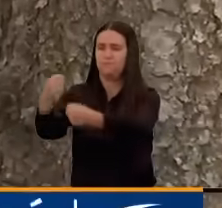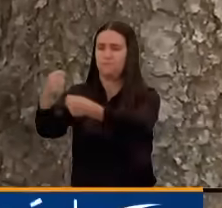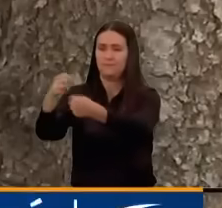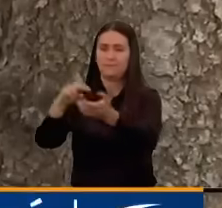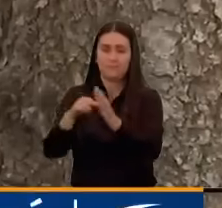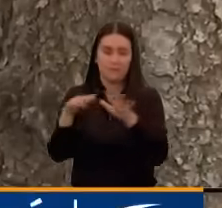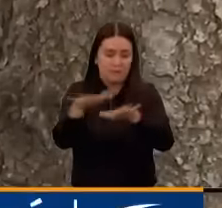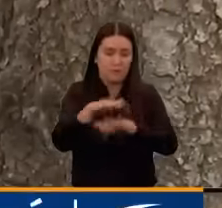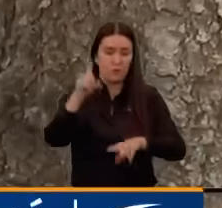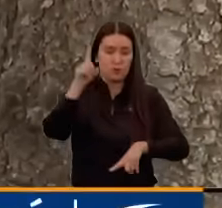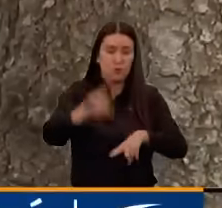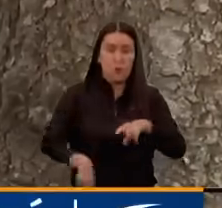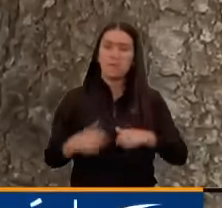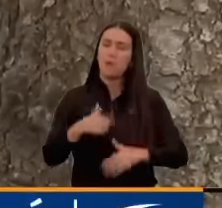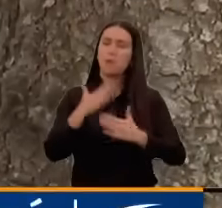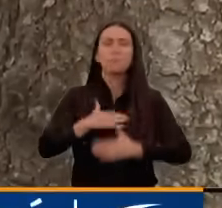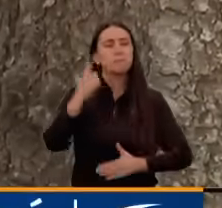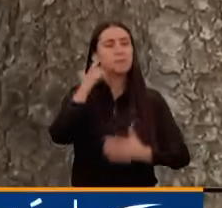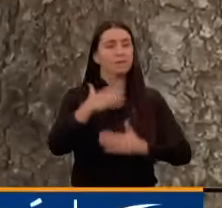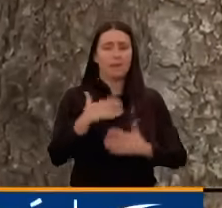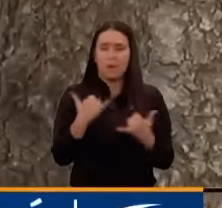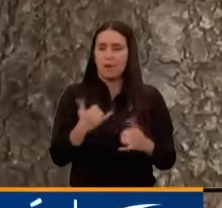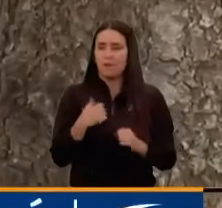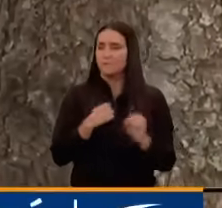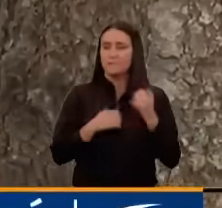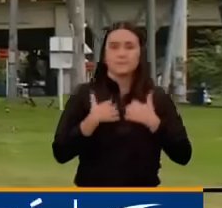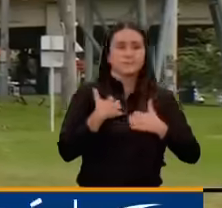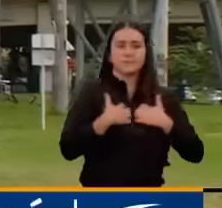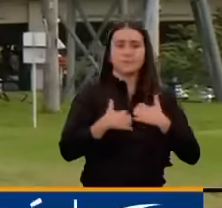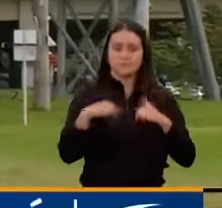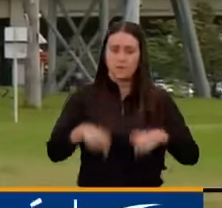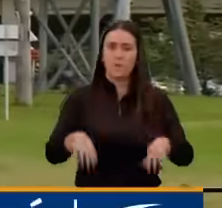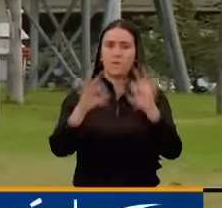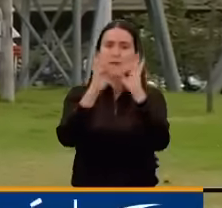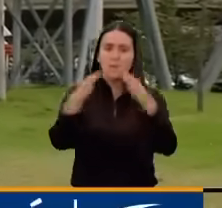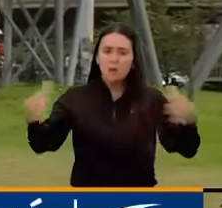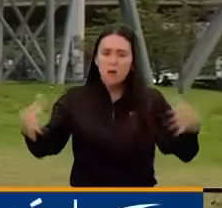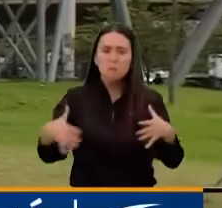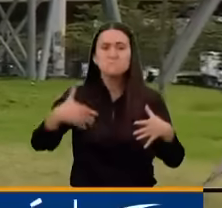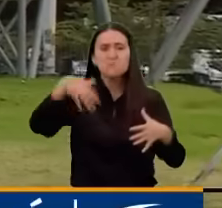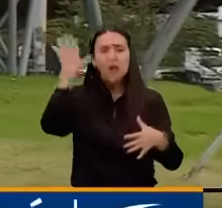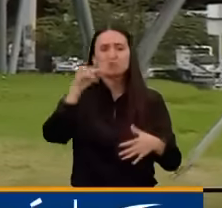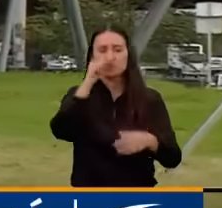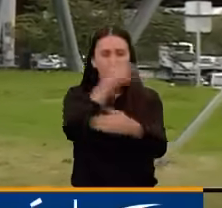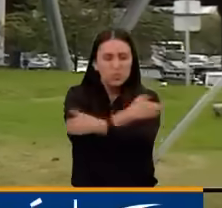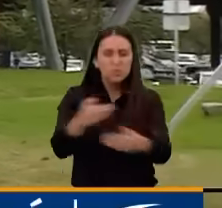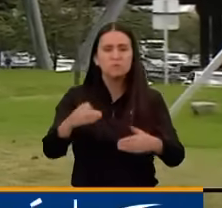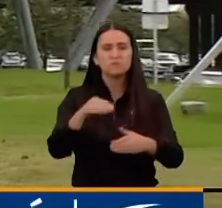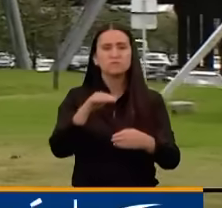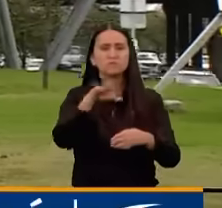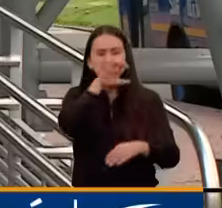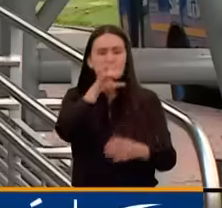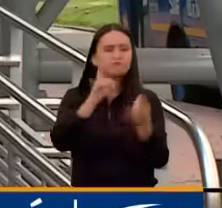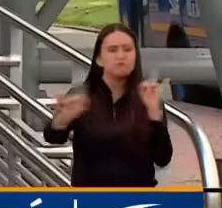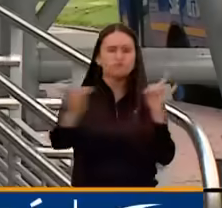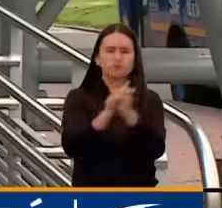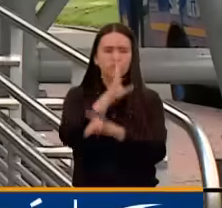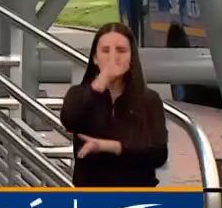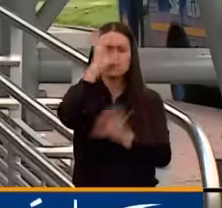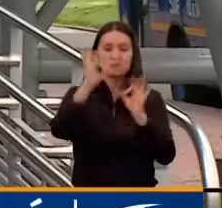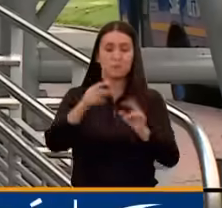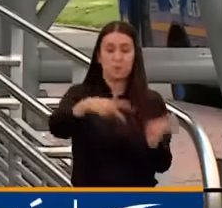barrio tranquilo, familiar, lleno de niños, de mascotas. El puente de la